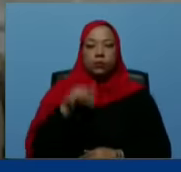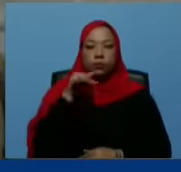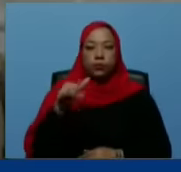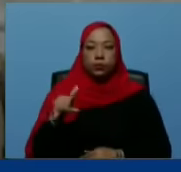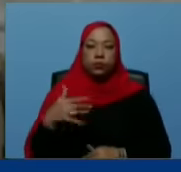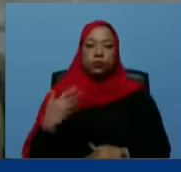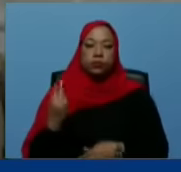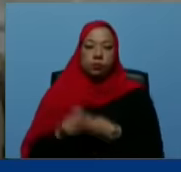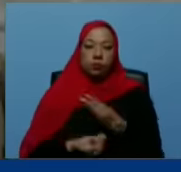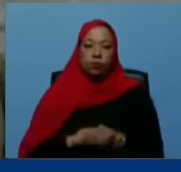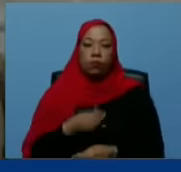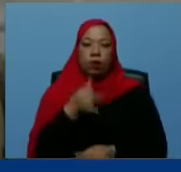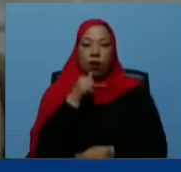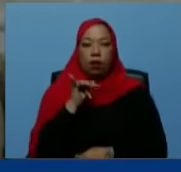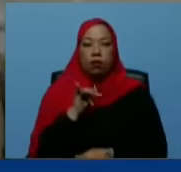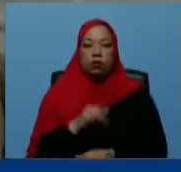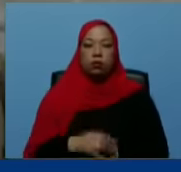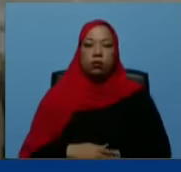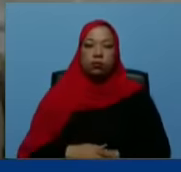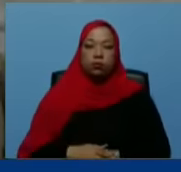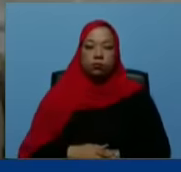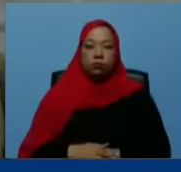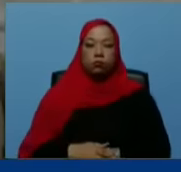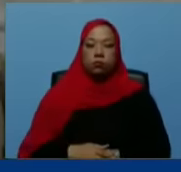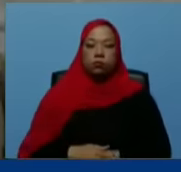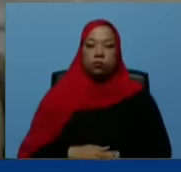ahí. Ahí dejo la denuncia.